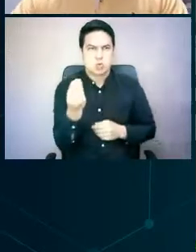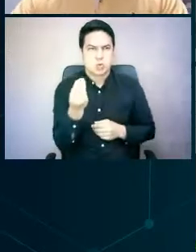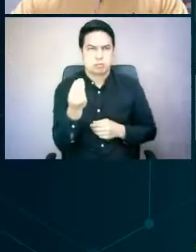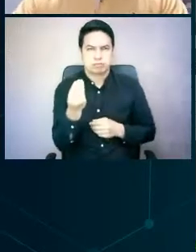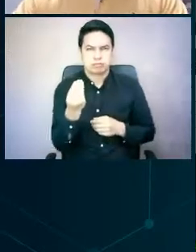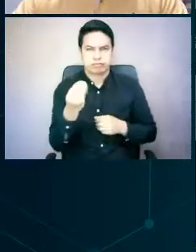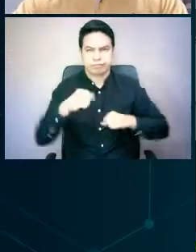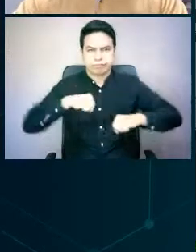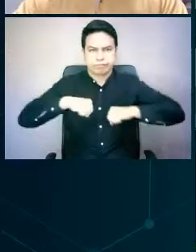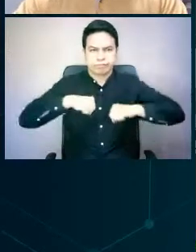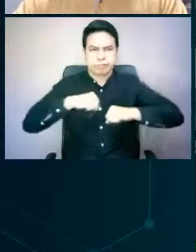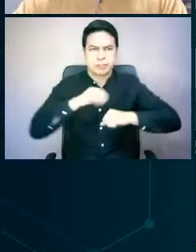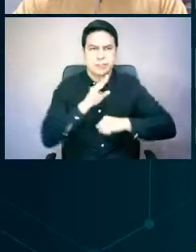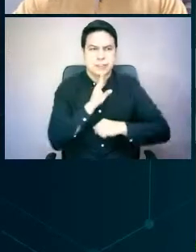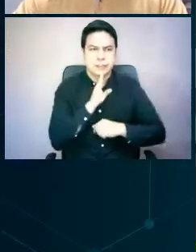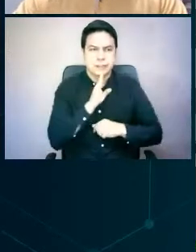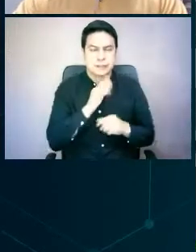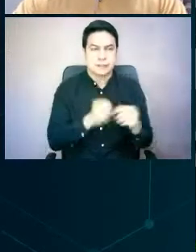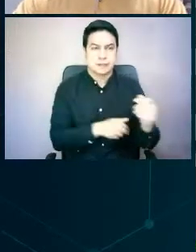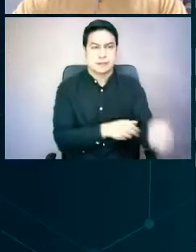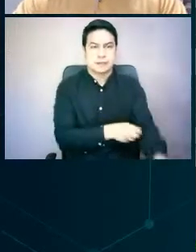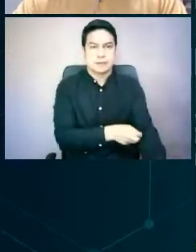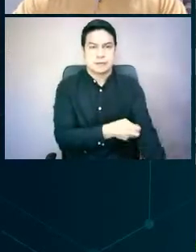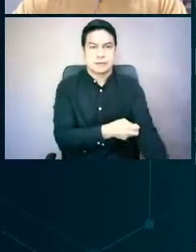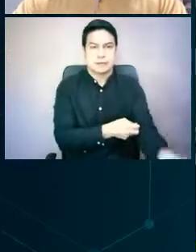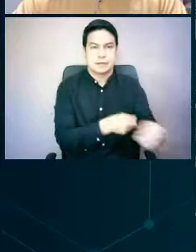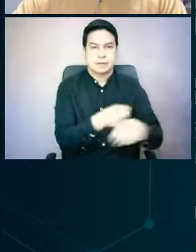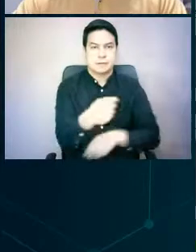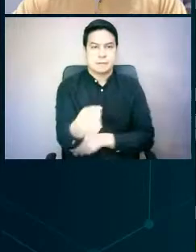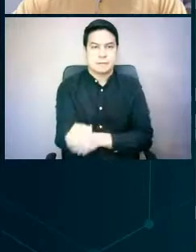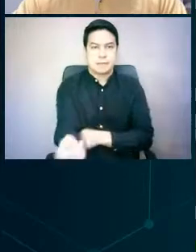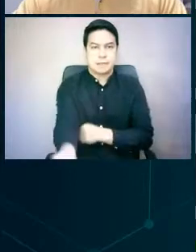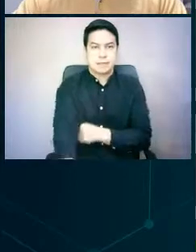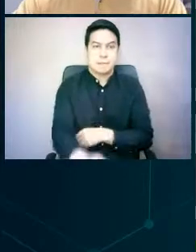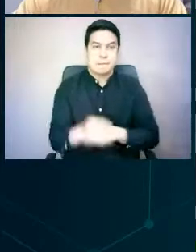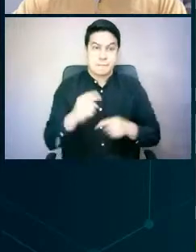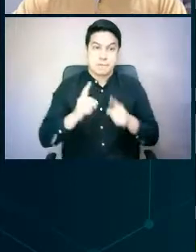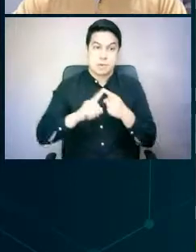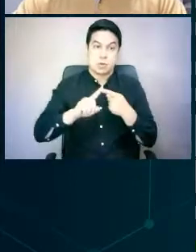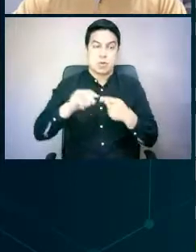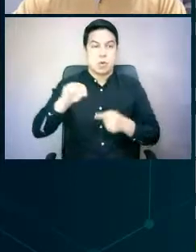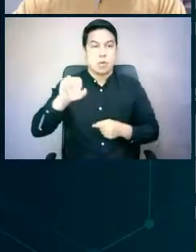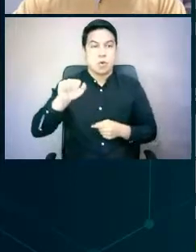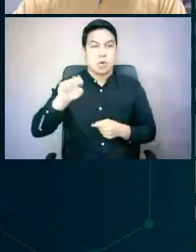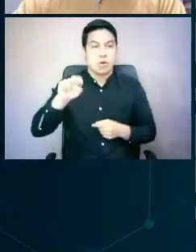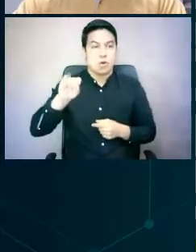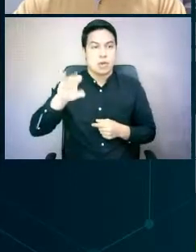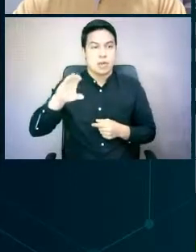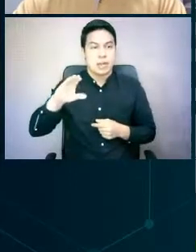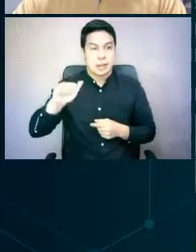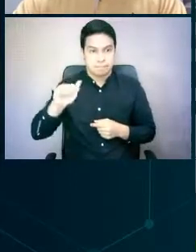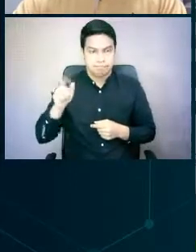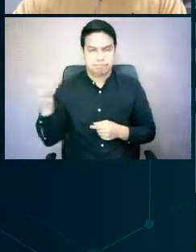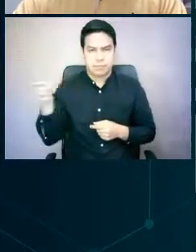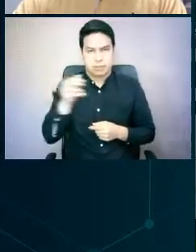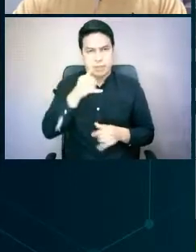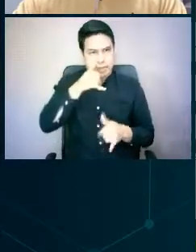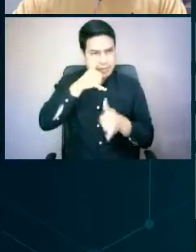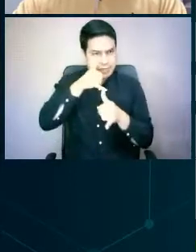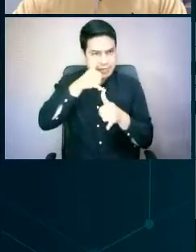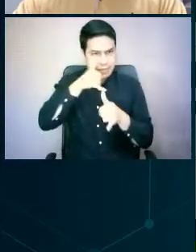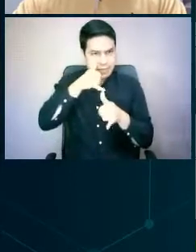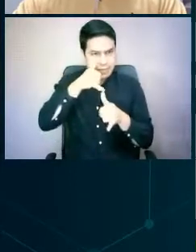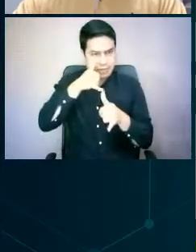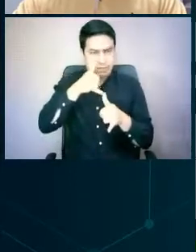Estuvo compuesto por Mónica Quintero, quien trabaja en la Unidad de Ingeniería de Proyectos 2 del Centro de Excelencia Técnica.